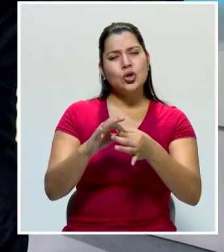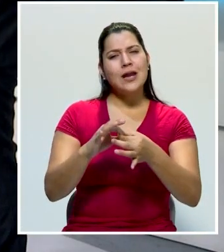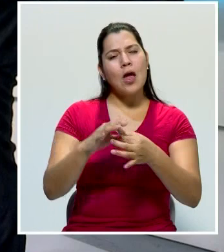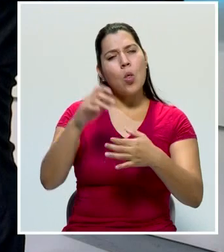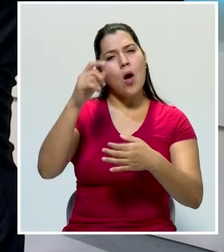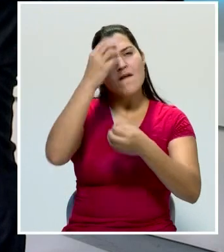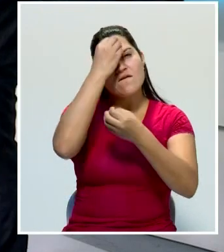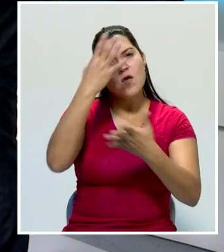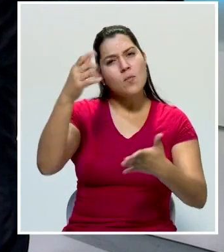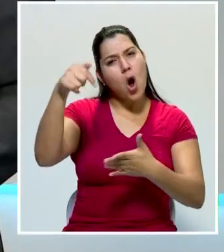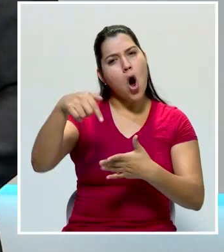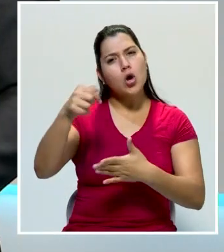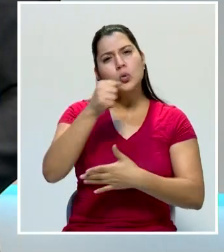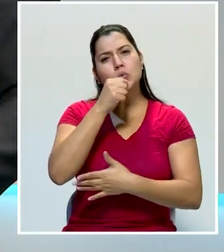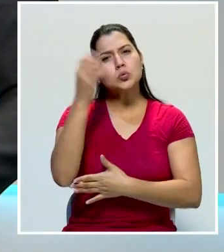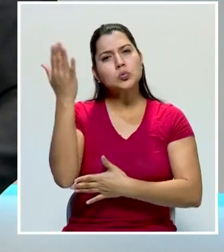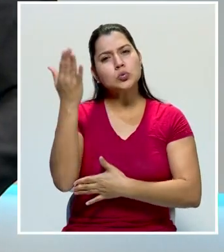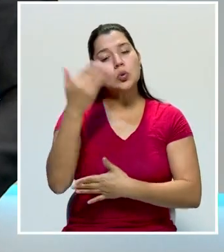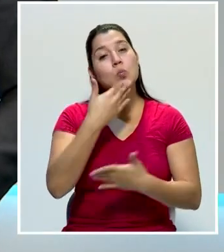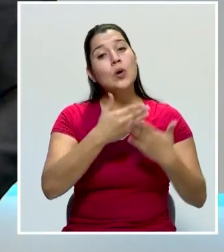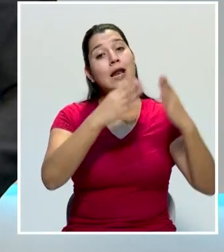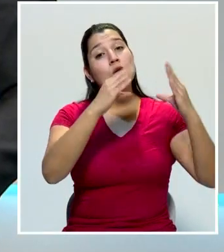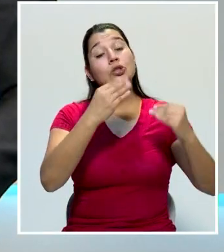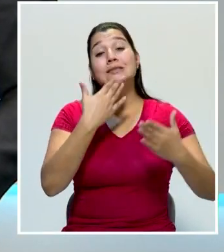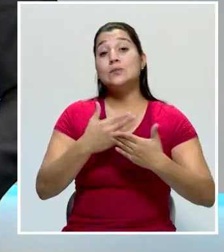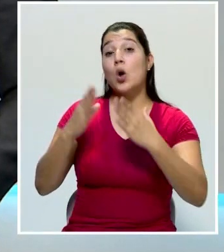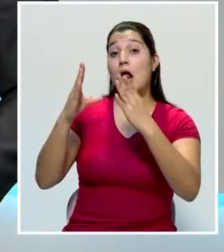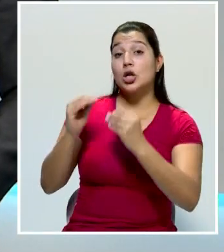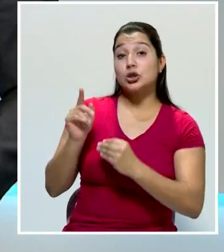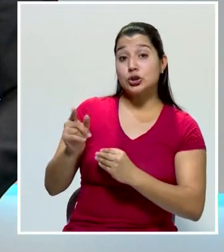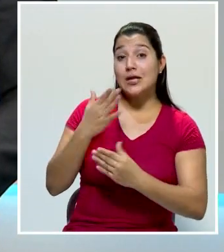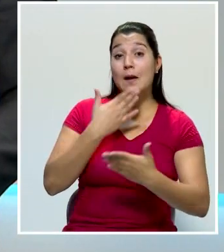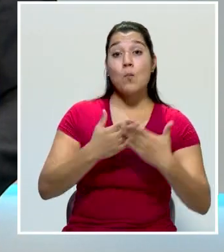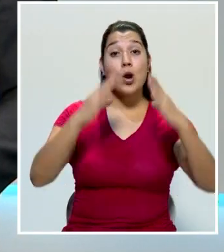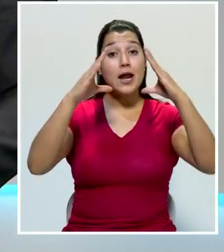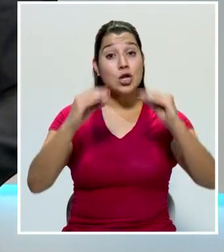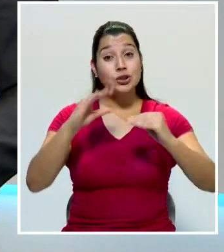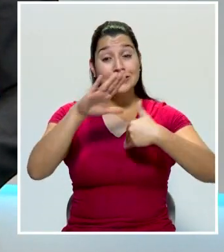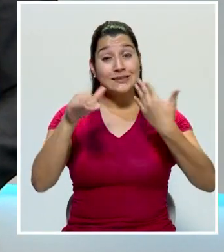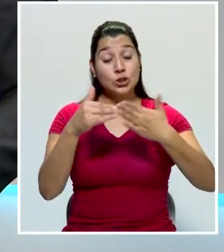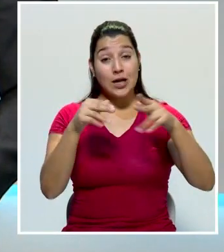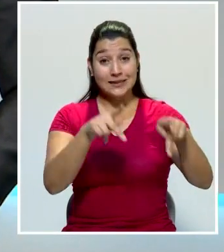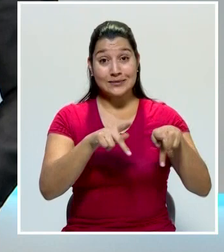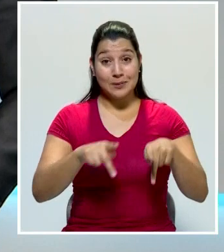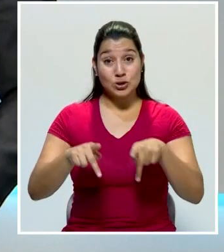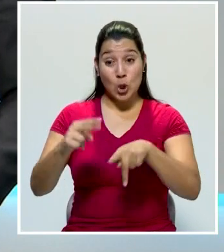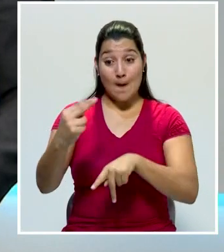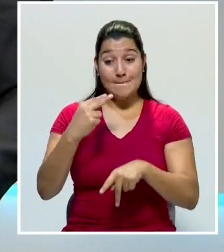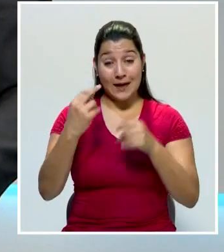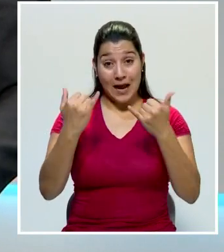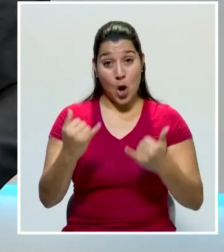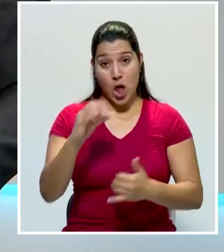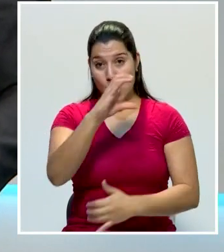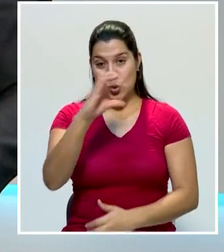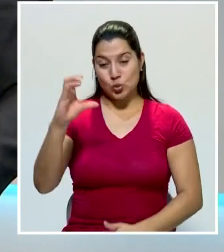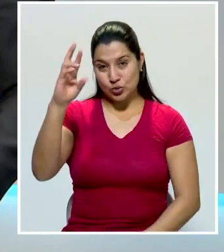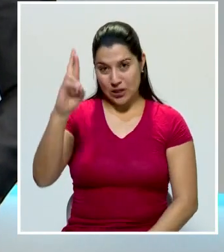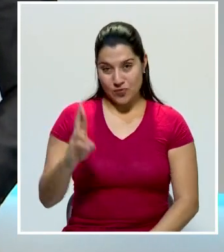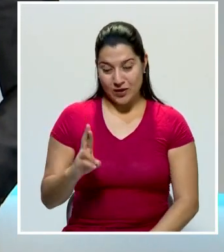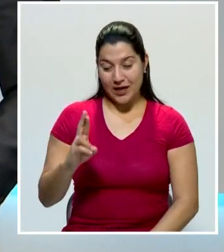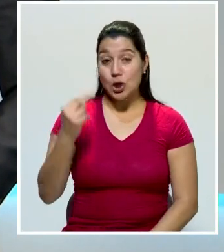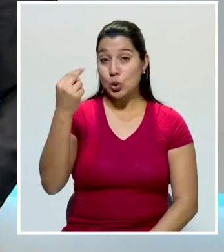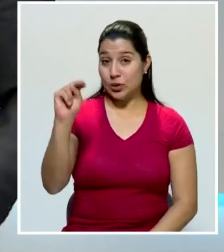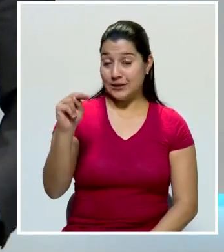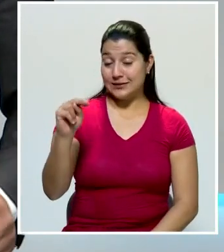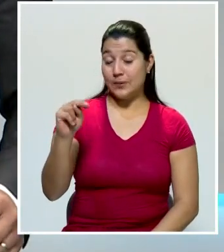¿Qué tal, don Ernesto? Buenas noches para usted, buenas noches también para nuestros amigos y amigas televidentes de Costa Rica Noticias en nuestra edición